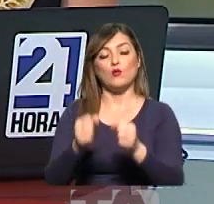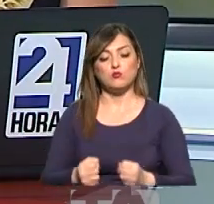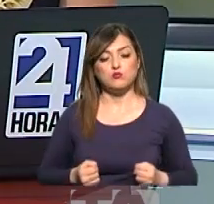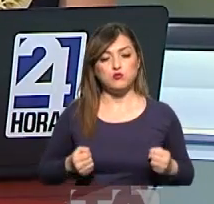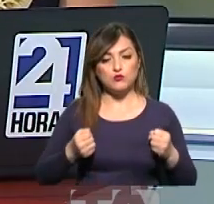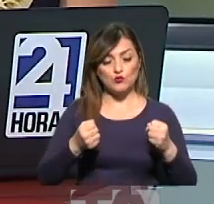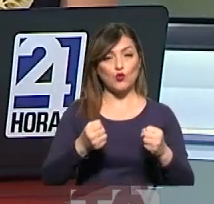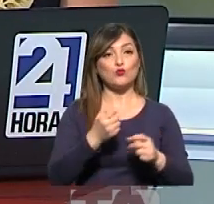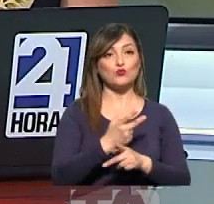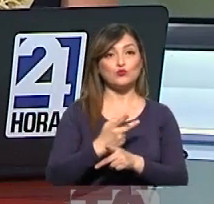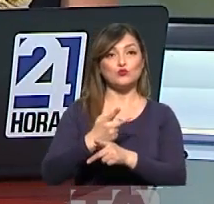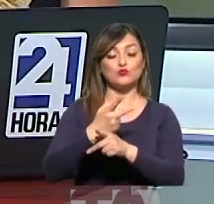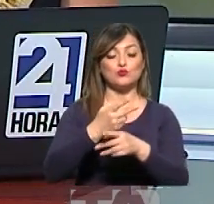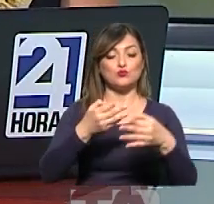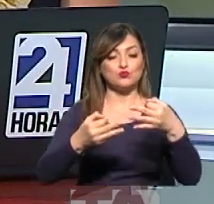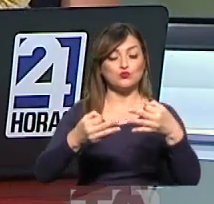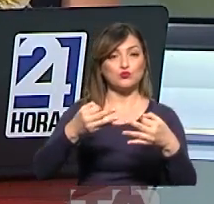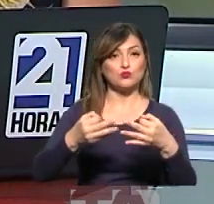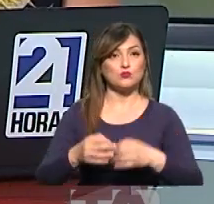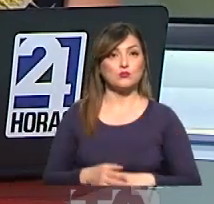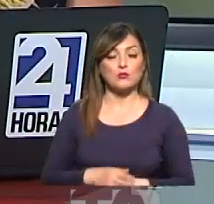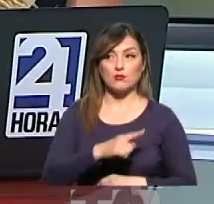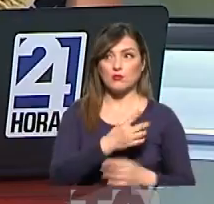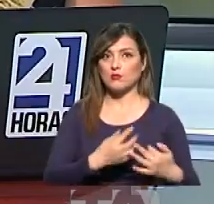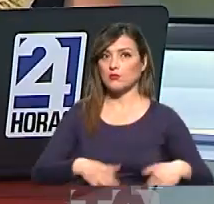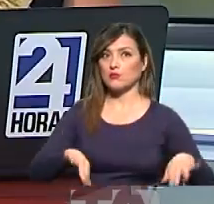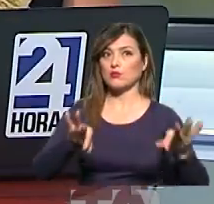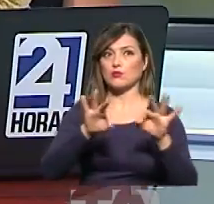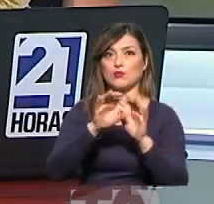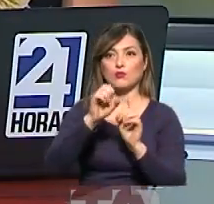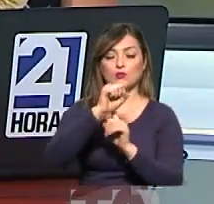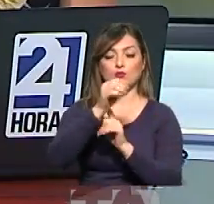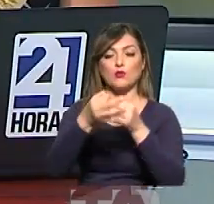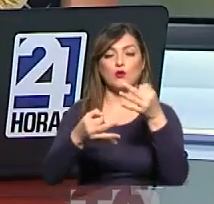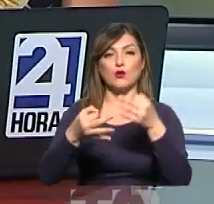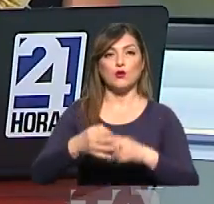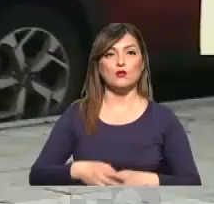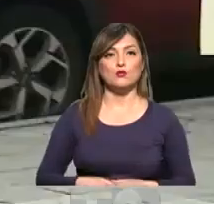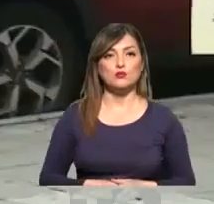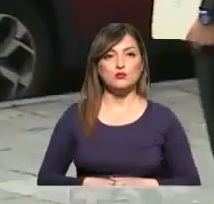poderosos del Consejo de la Judicatura, órgano clave en todo el sistema de justicia.